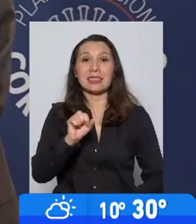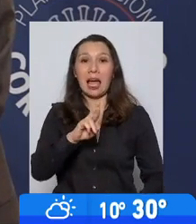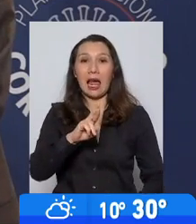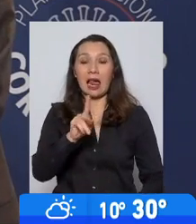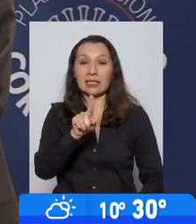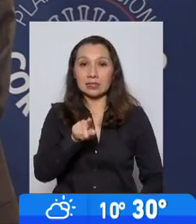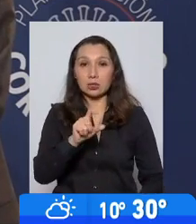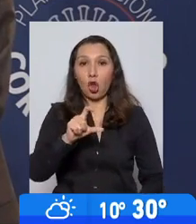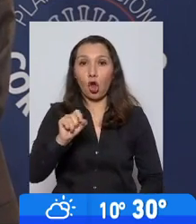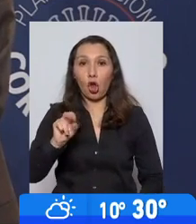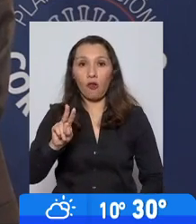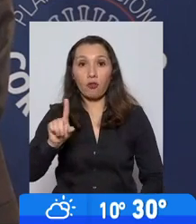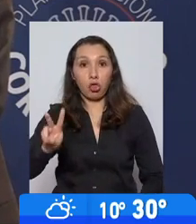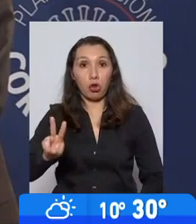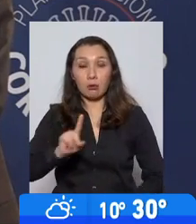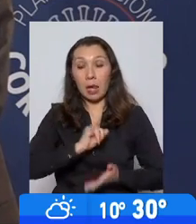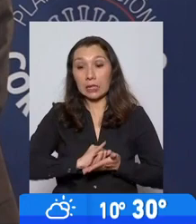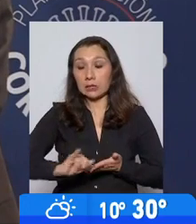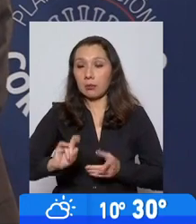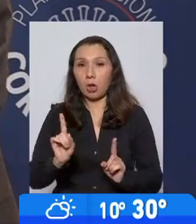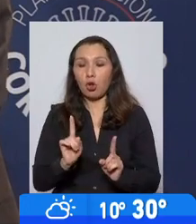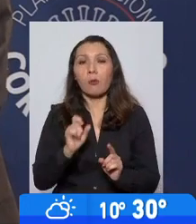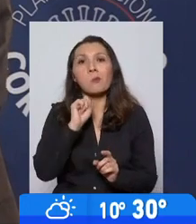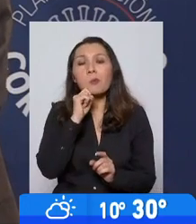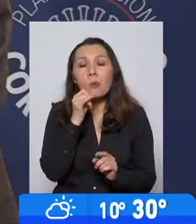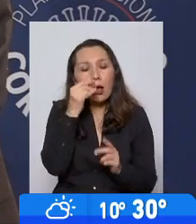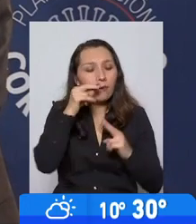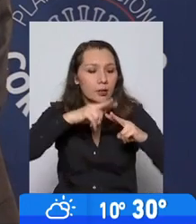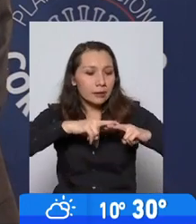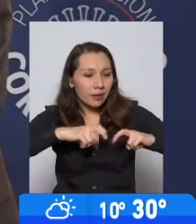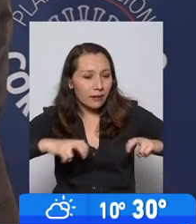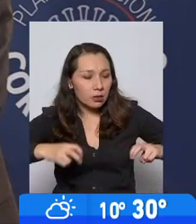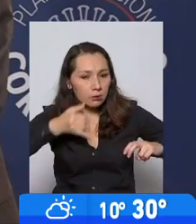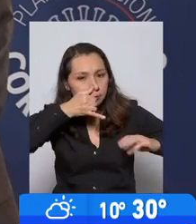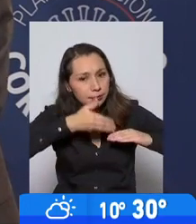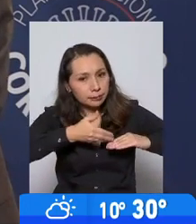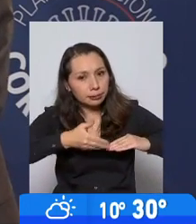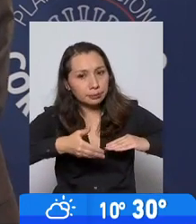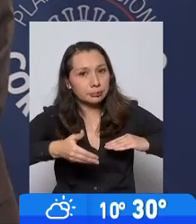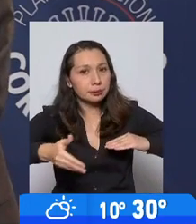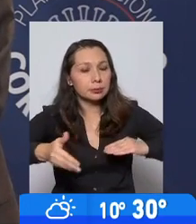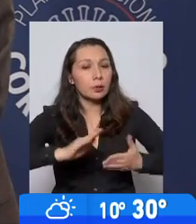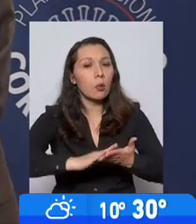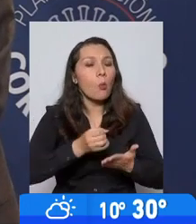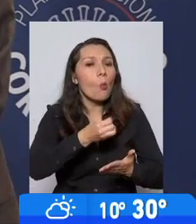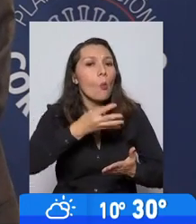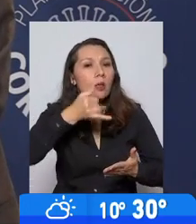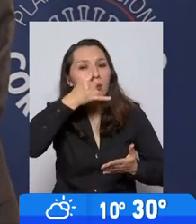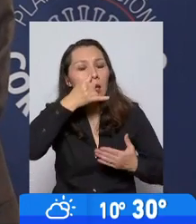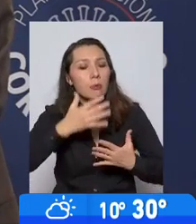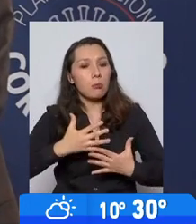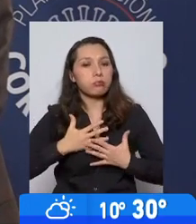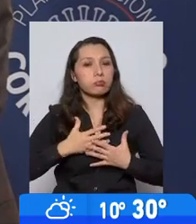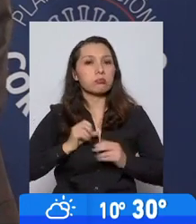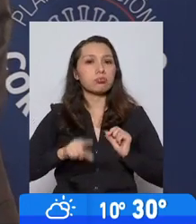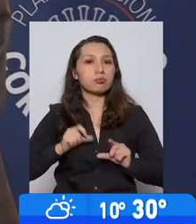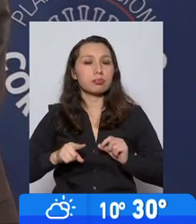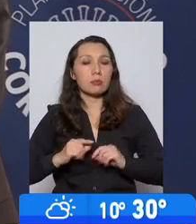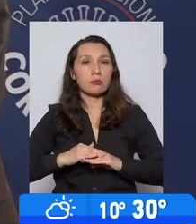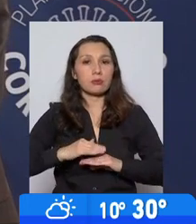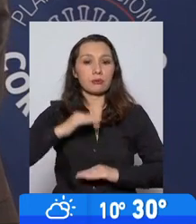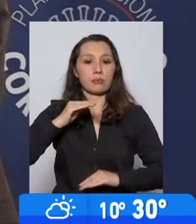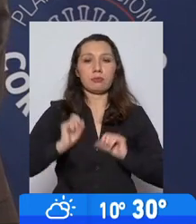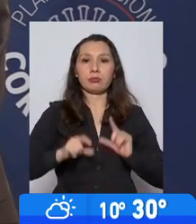SARS-CoV-2 no sea permanente. Lo que ocurre es que hay que investigar en el tiempo cuánto dura esta tasa elevada